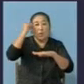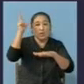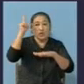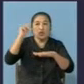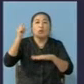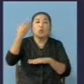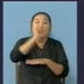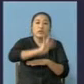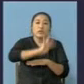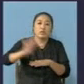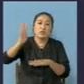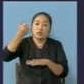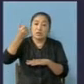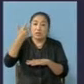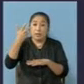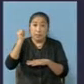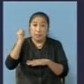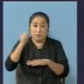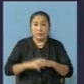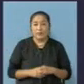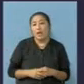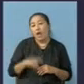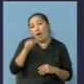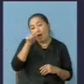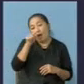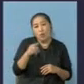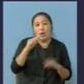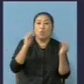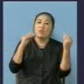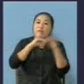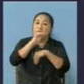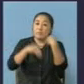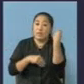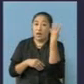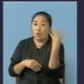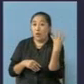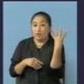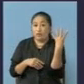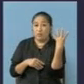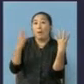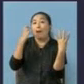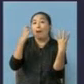años, una mujer de 31, un hijo de 6 y una hija de 8 años,